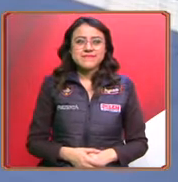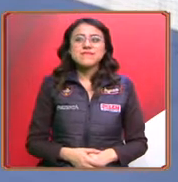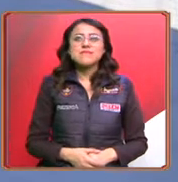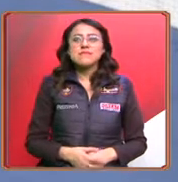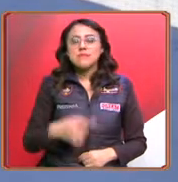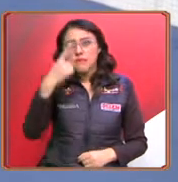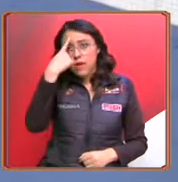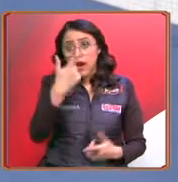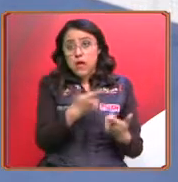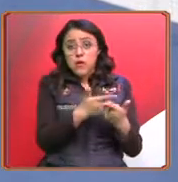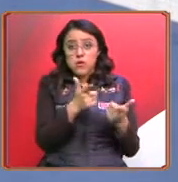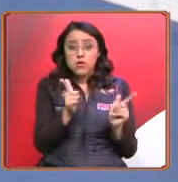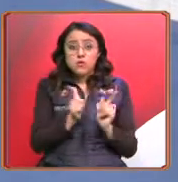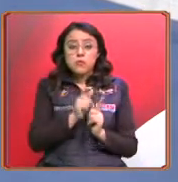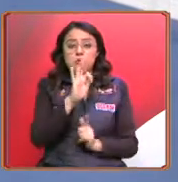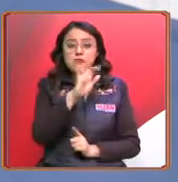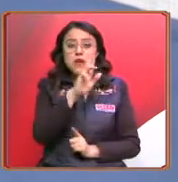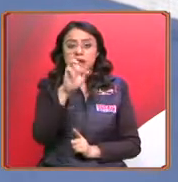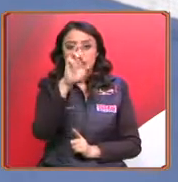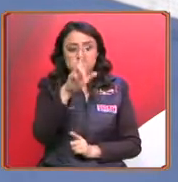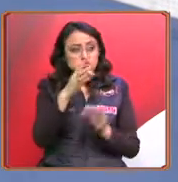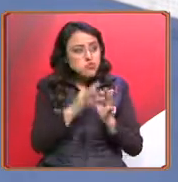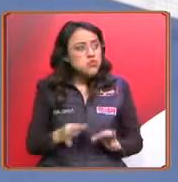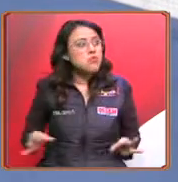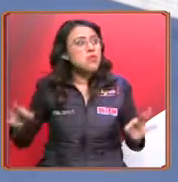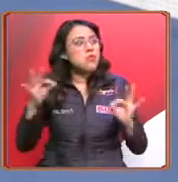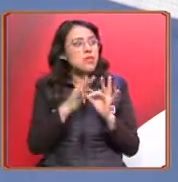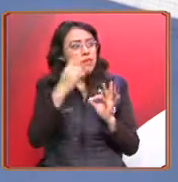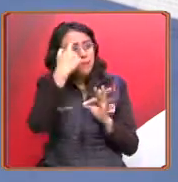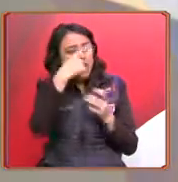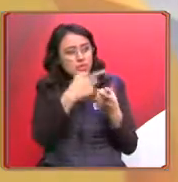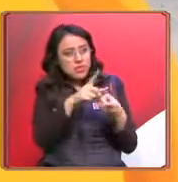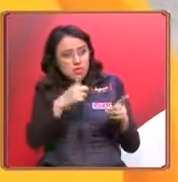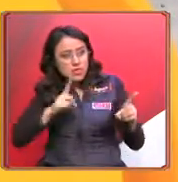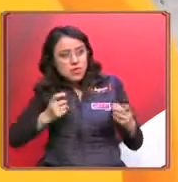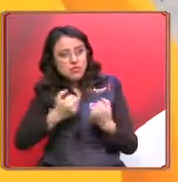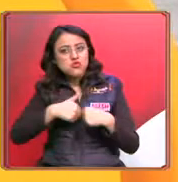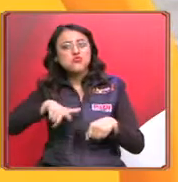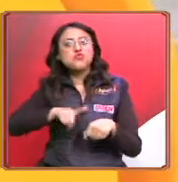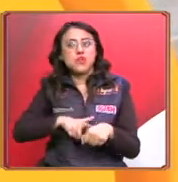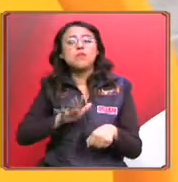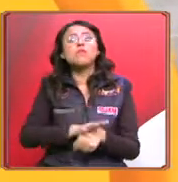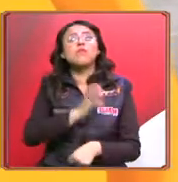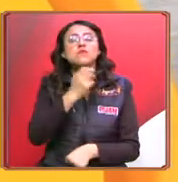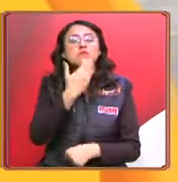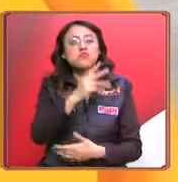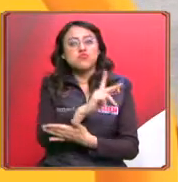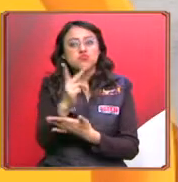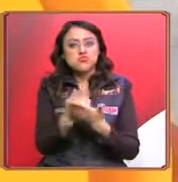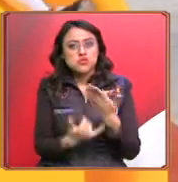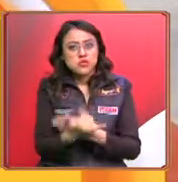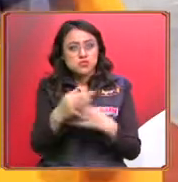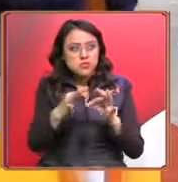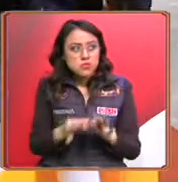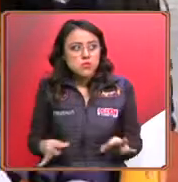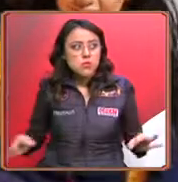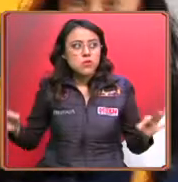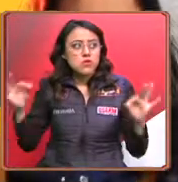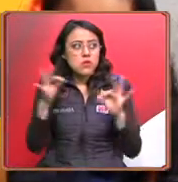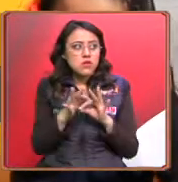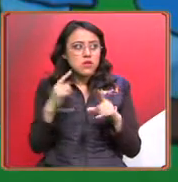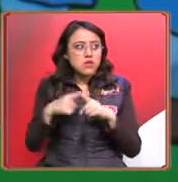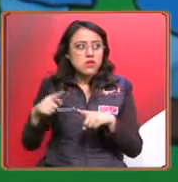Para Grupo Ferrero, la educación es primordial en el desarrollo de una sociedad, por lo que este proyecto es el más grande que se ha llevado a cabo en